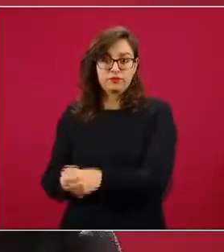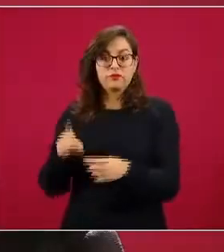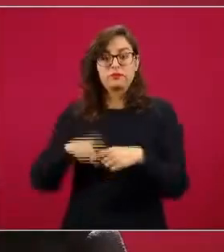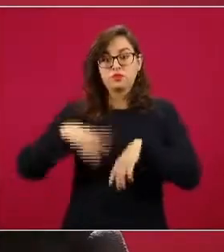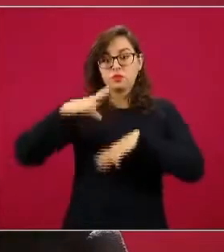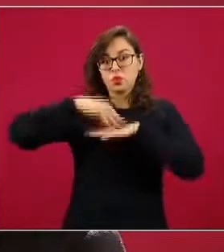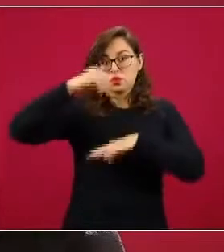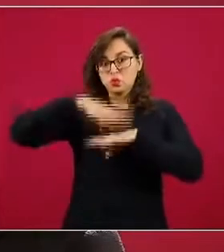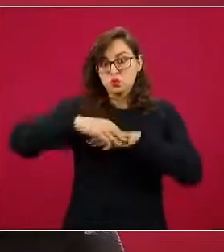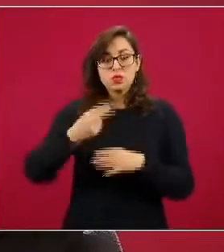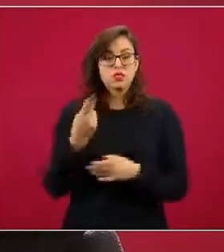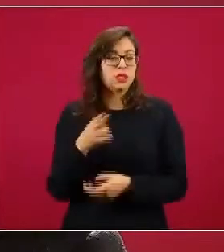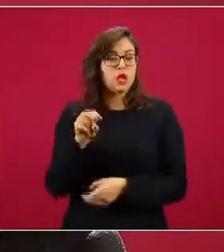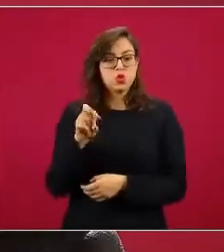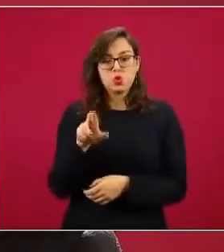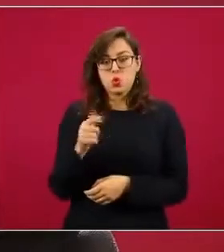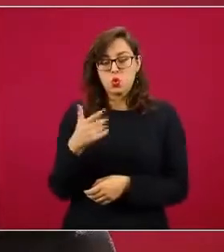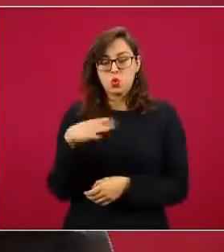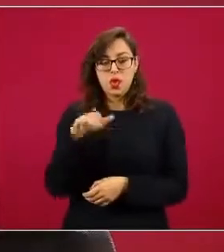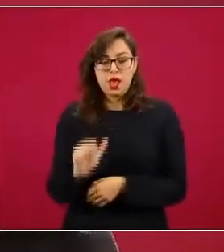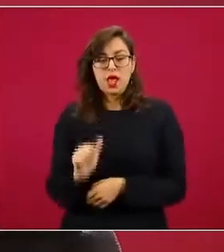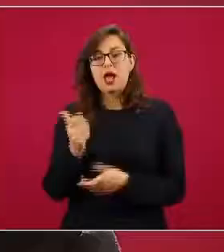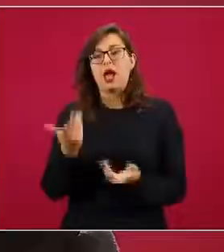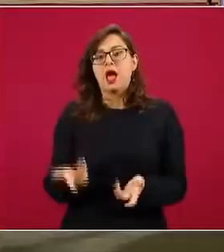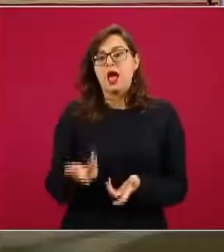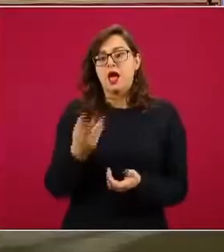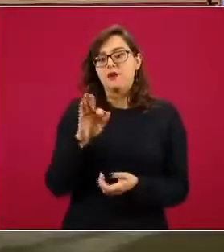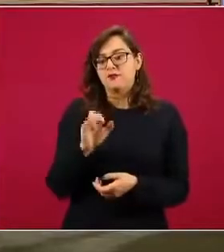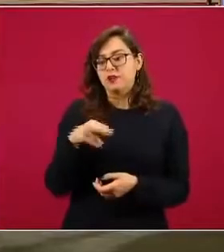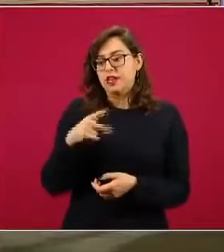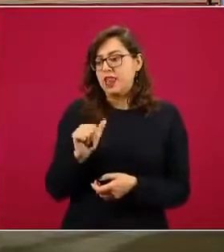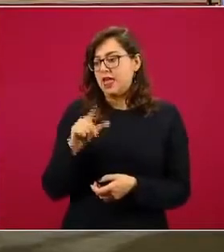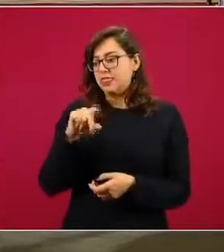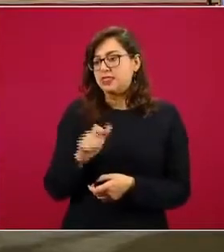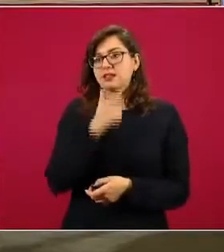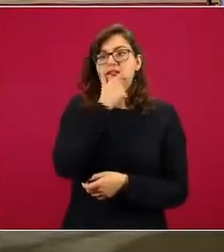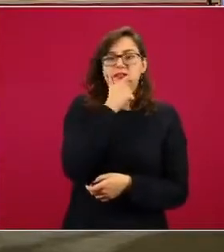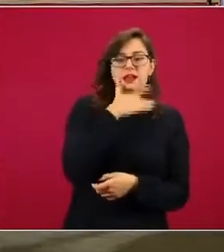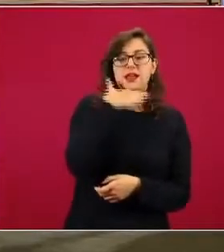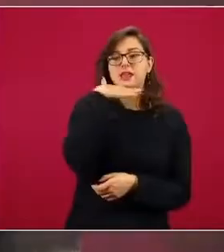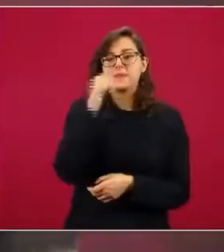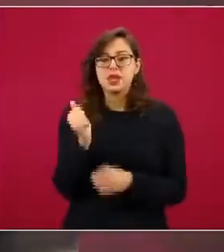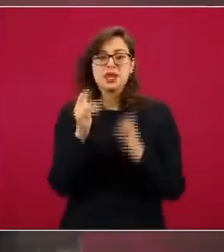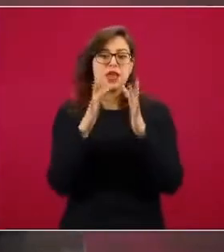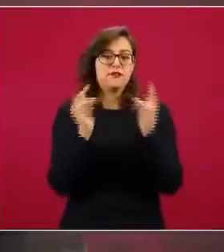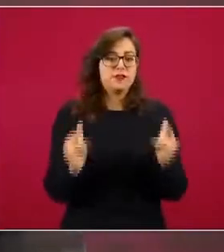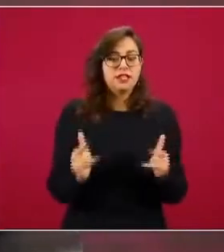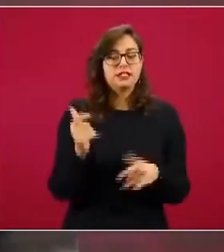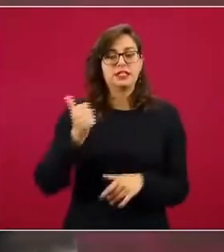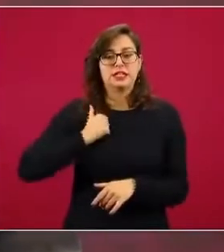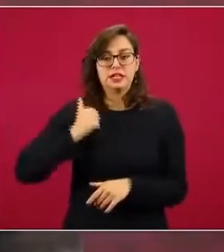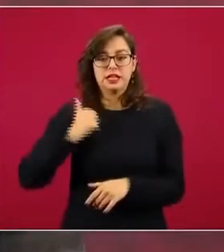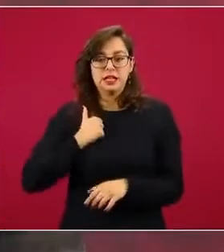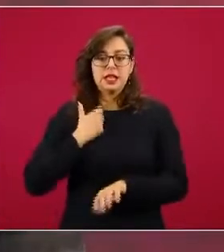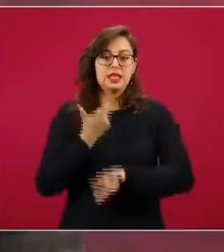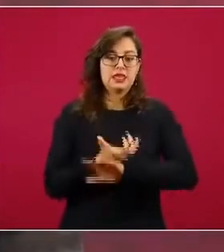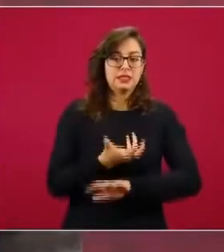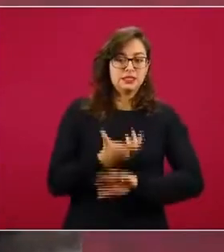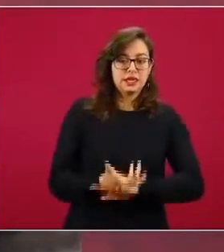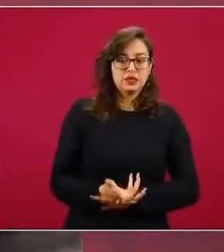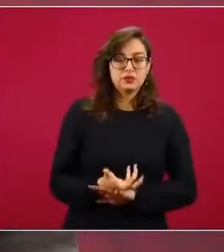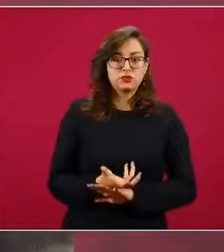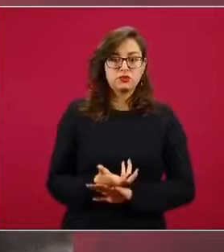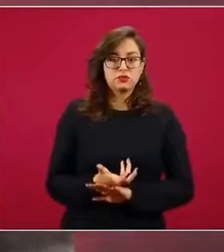Suecia, Noruega, Finlandia, Reino Unido, Alemania, Francia, Canadá, Estados